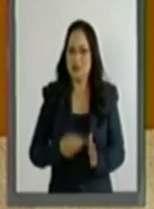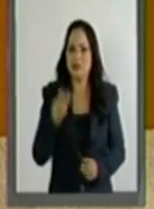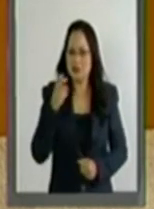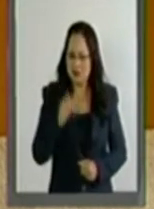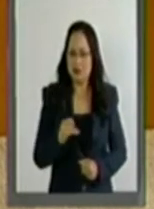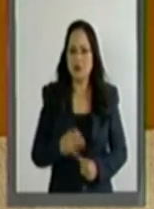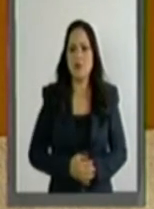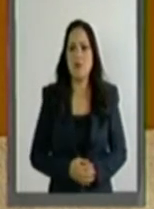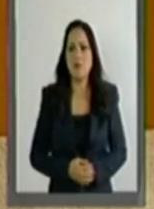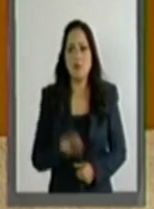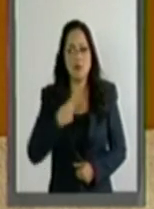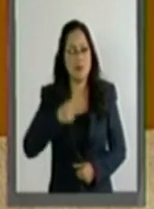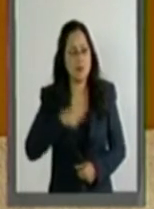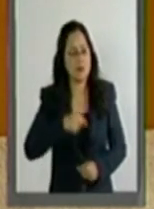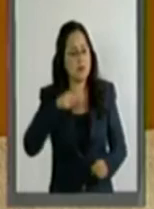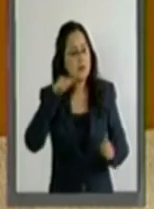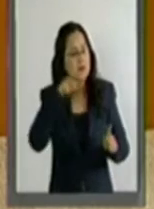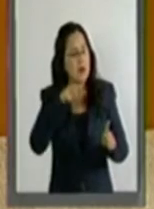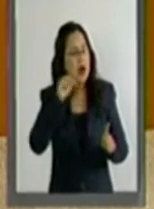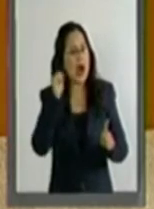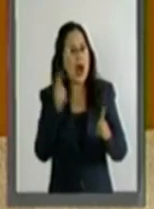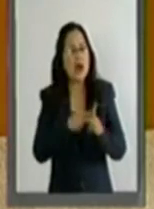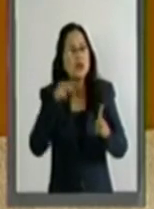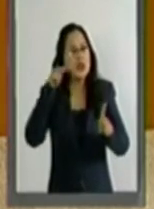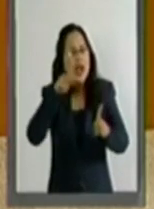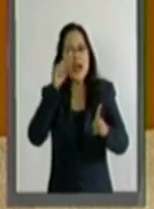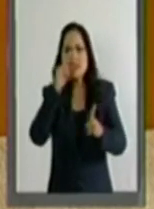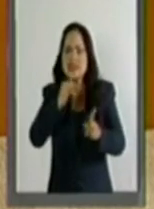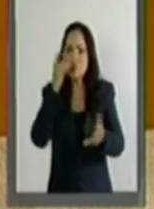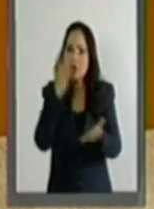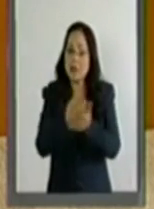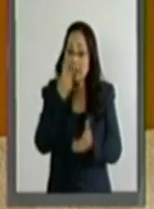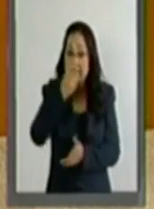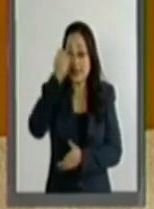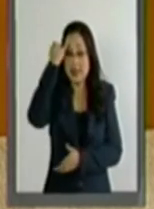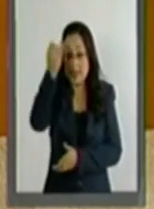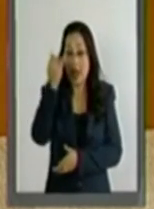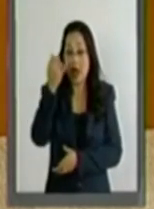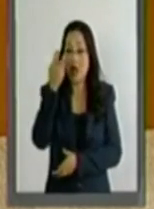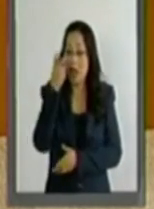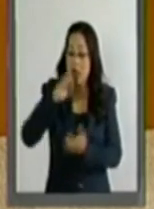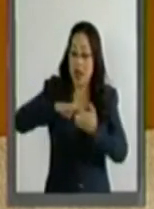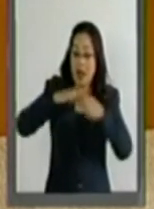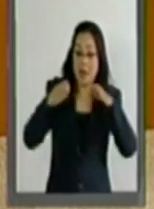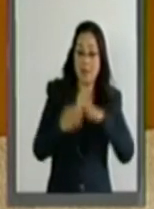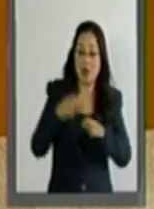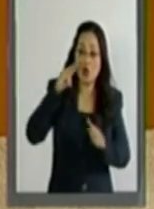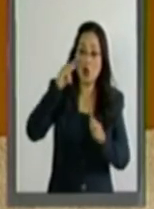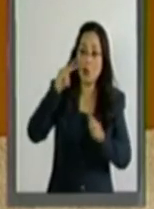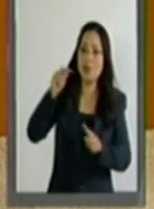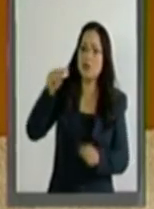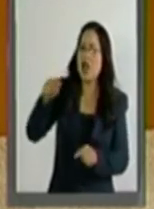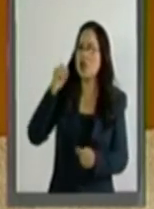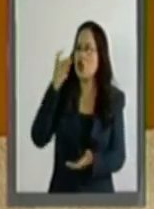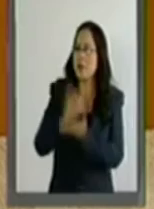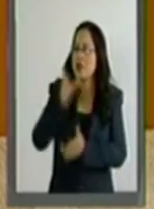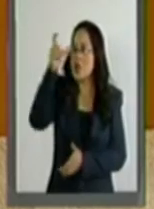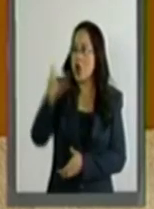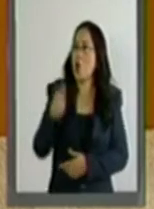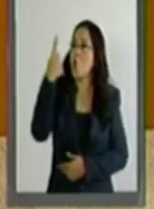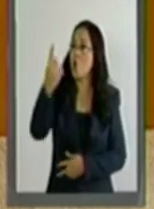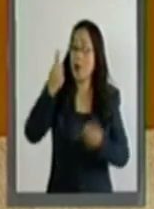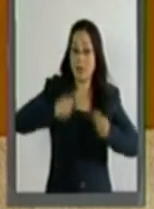nos quedamos en una visión corta, si el enemigo o el adversario lo vemos en una persona, nos